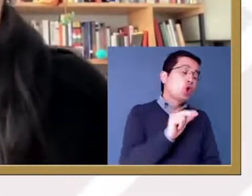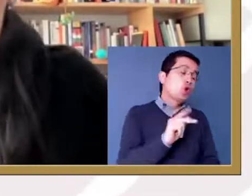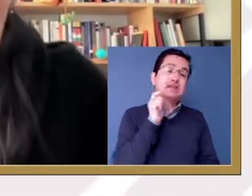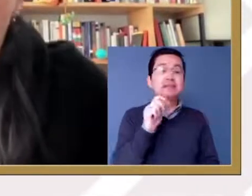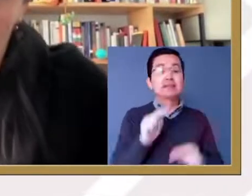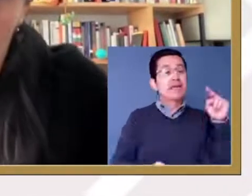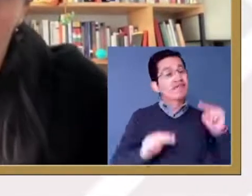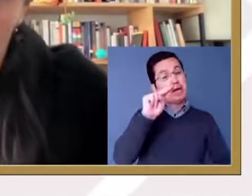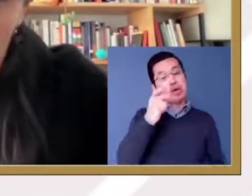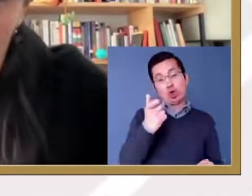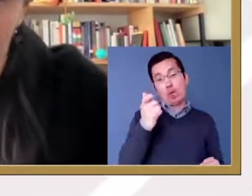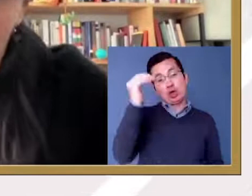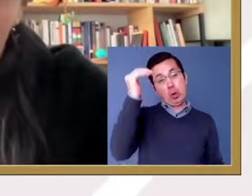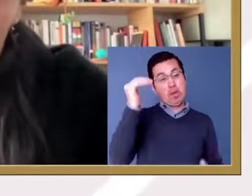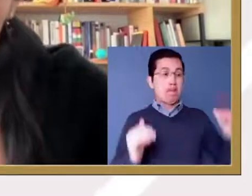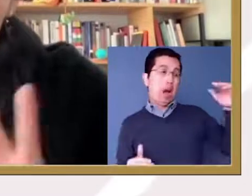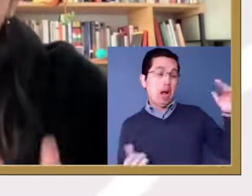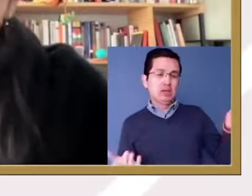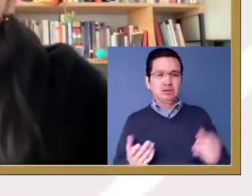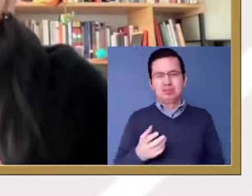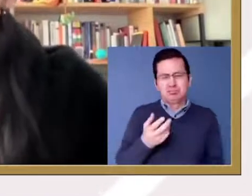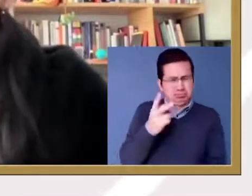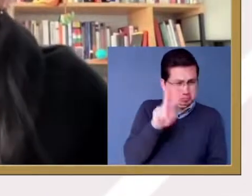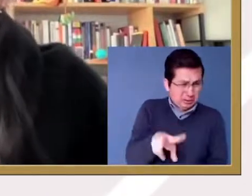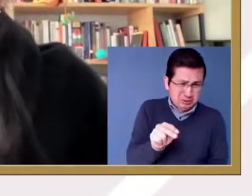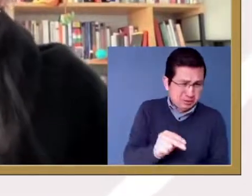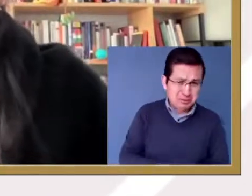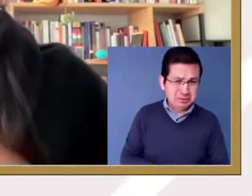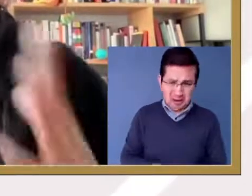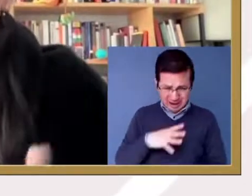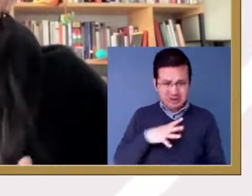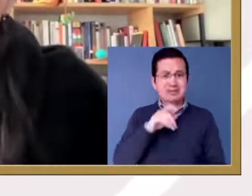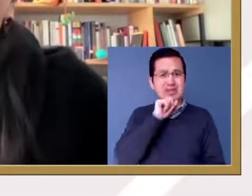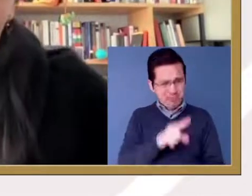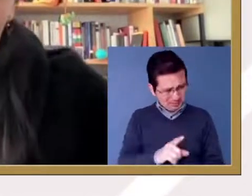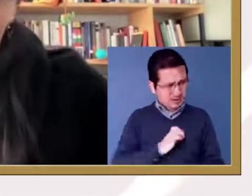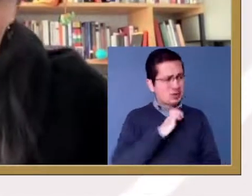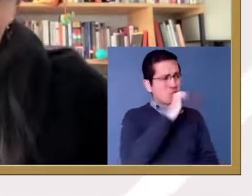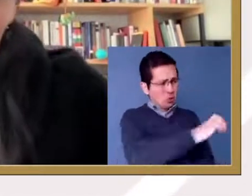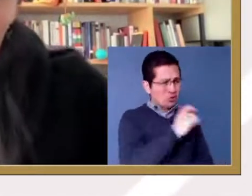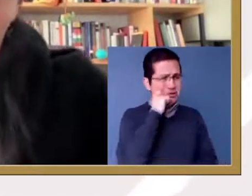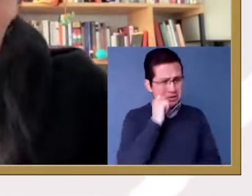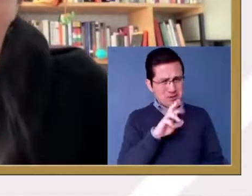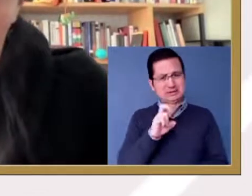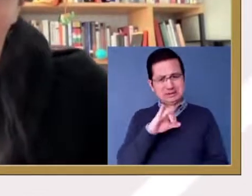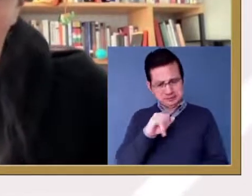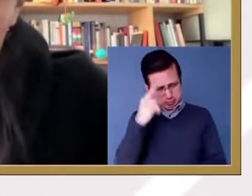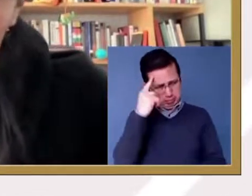Y entonces creo que eso es importante en los datos, importante para fijarnos, ¿no?